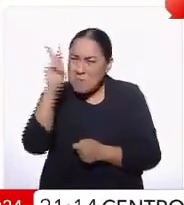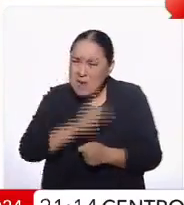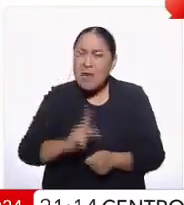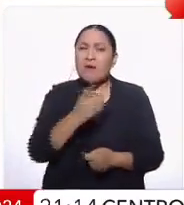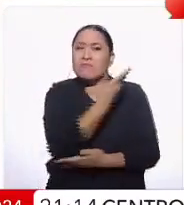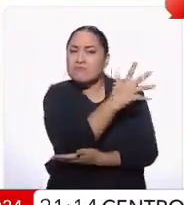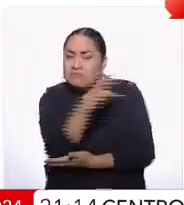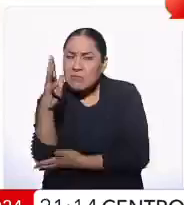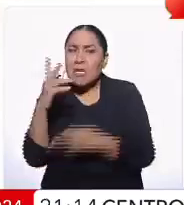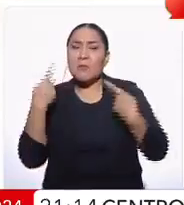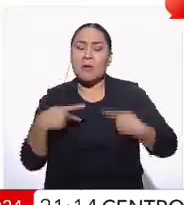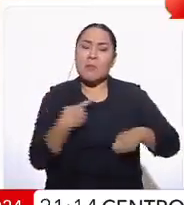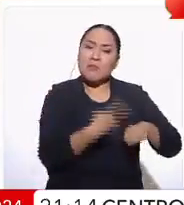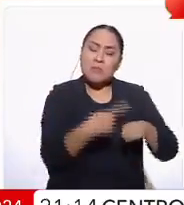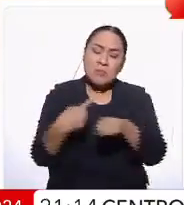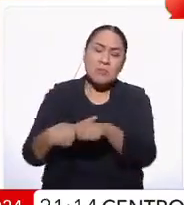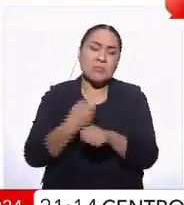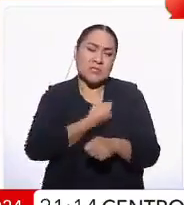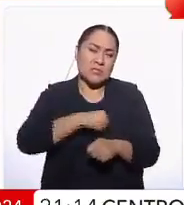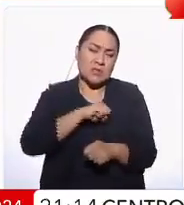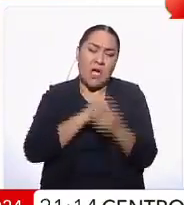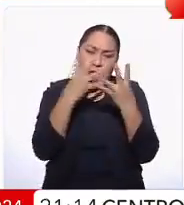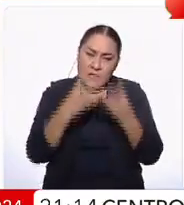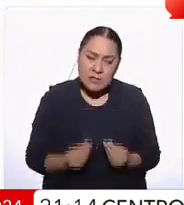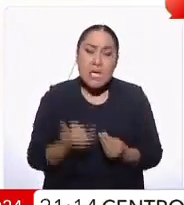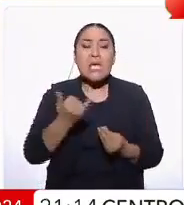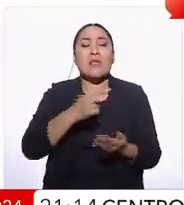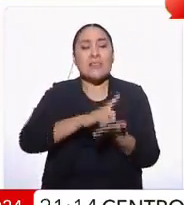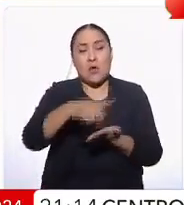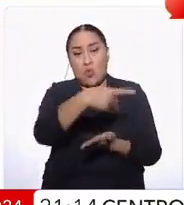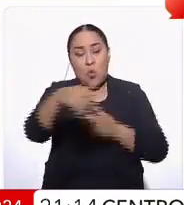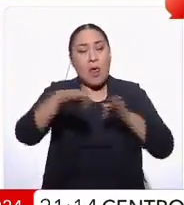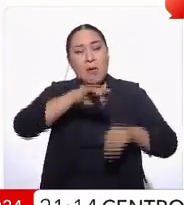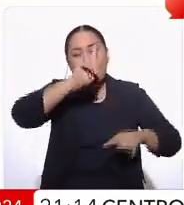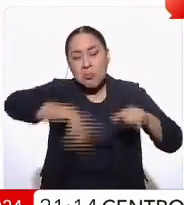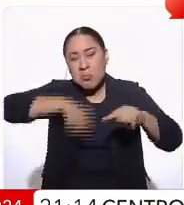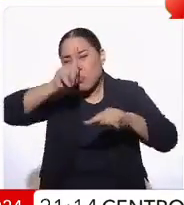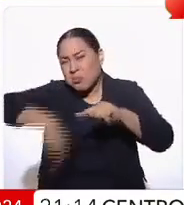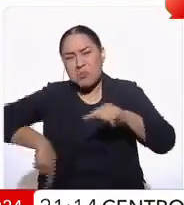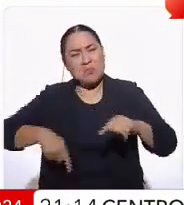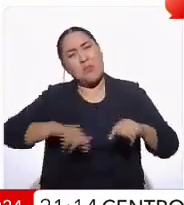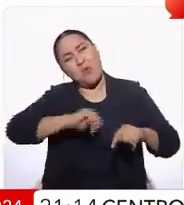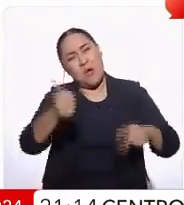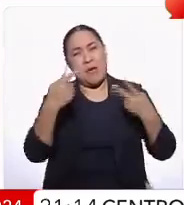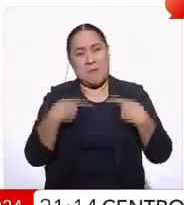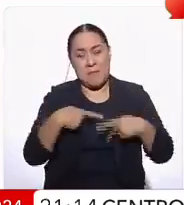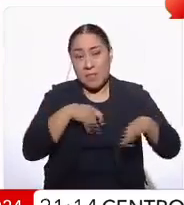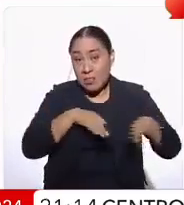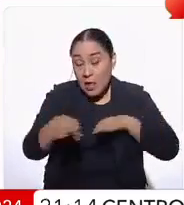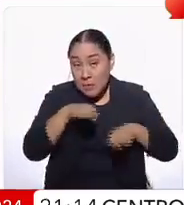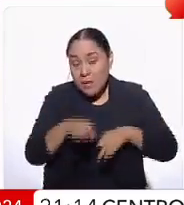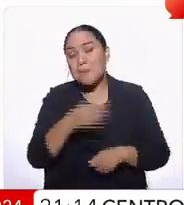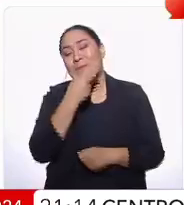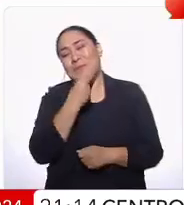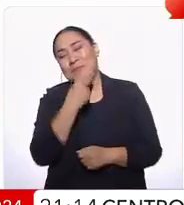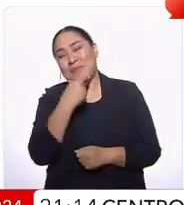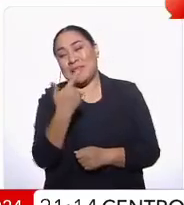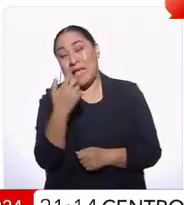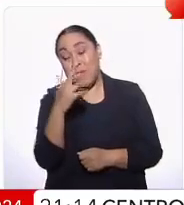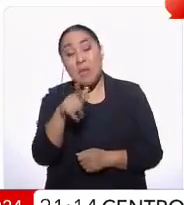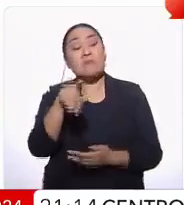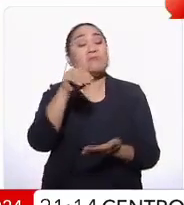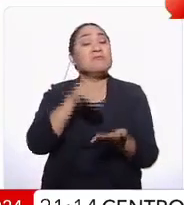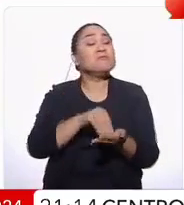afectaciones a la salud de miles de familias y violación a los derechos laborales de otros miles de trabajadores, Germán Larrea